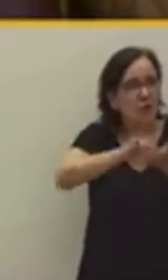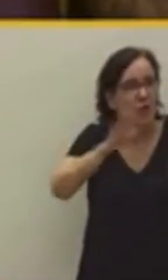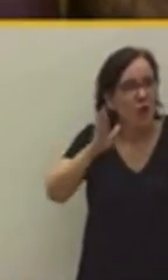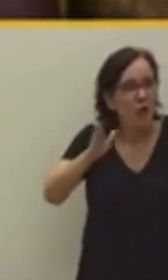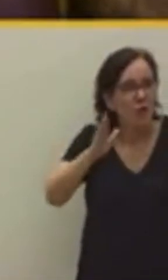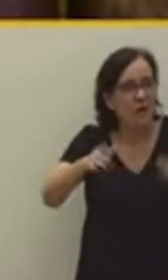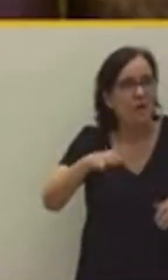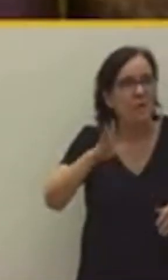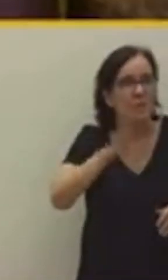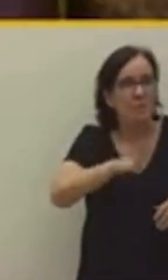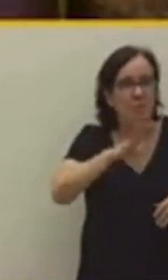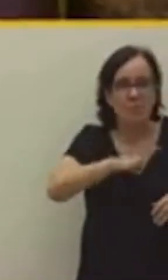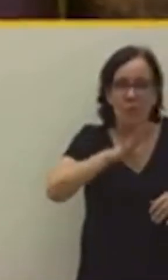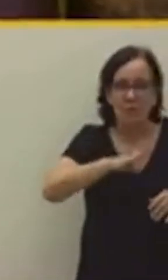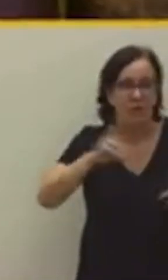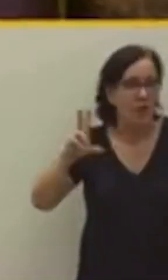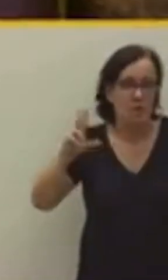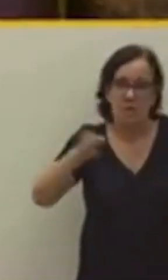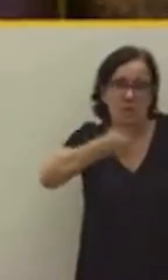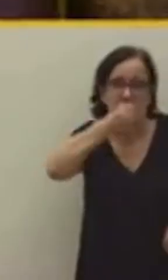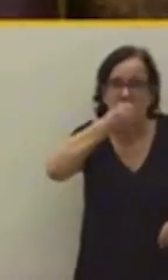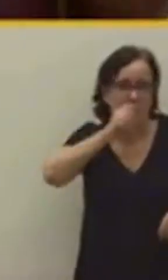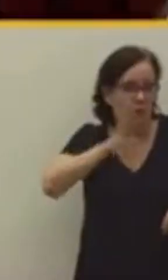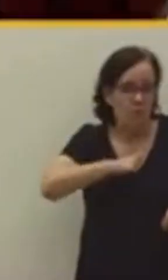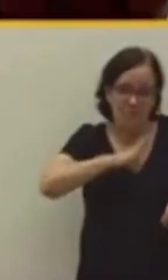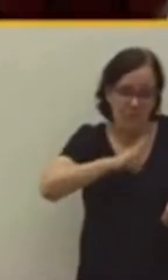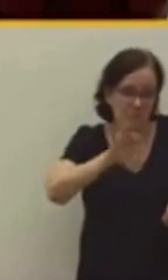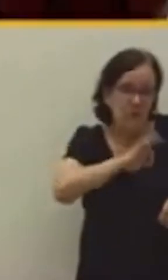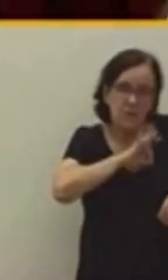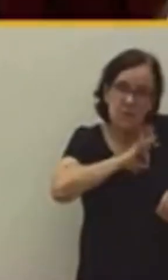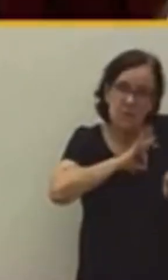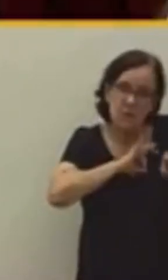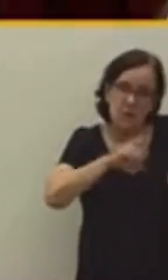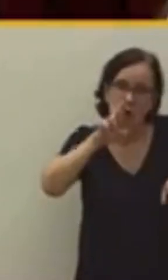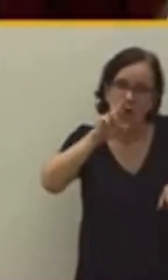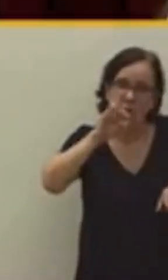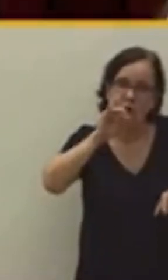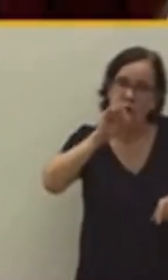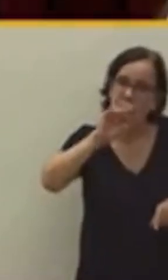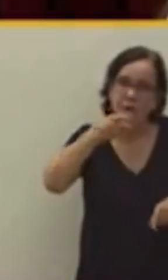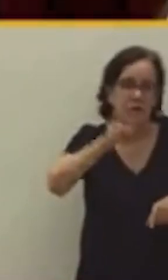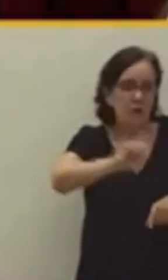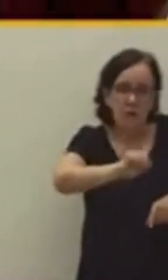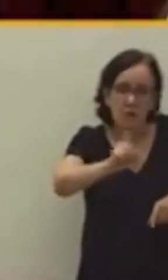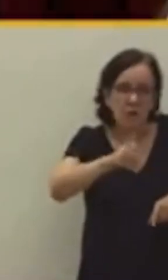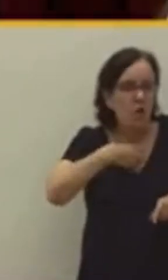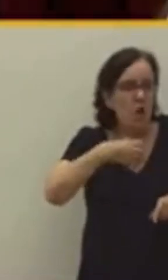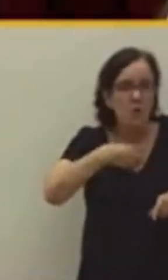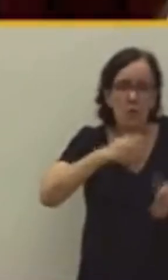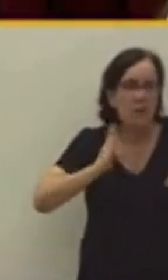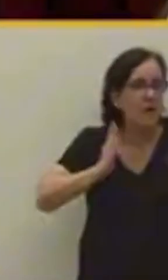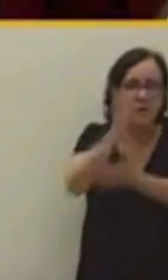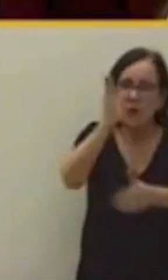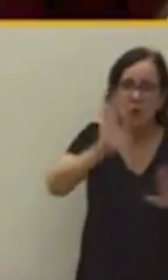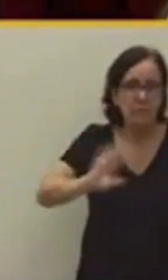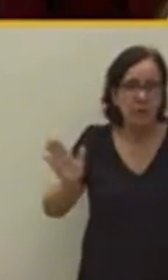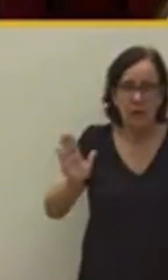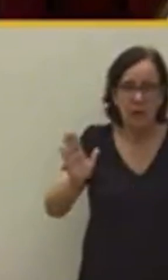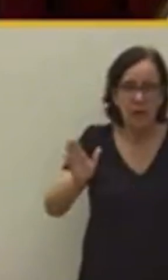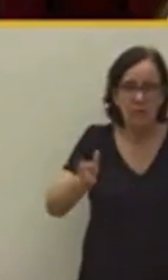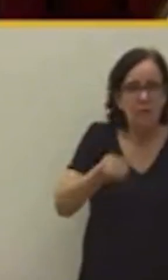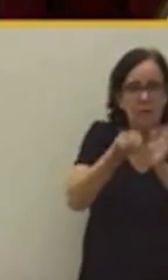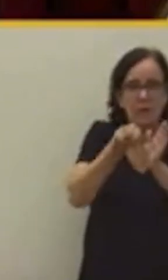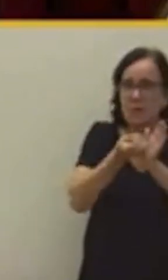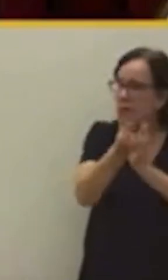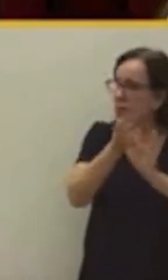15 diputados escuchen la traducción es más que suficiente. El resto sólo hacen los coros y aceptan mansamente su condición de